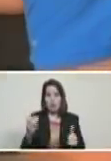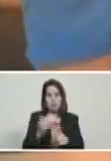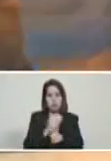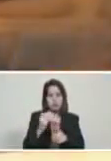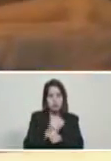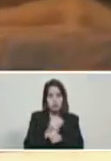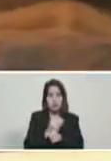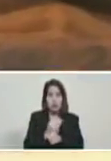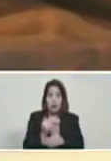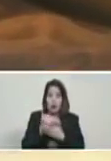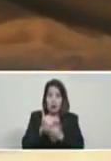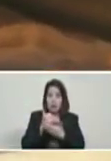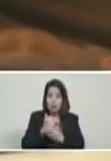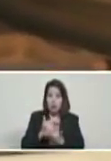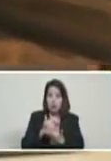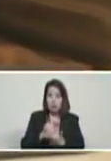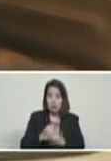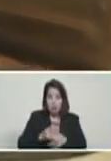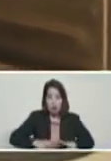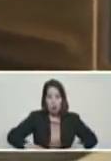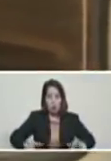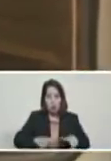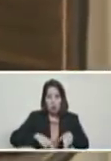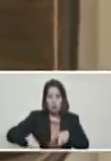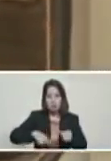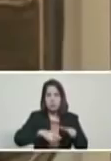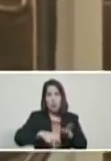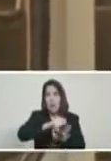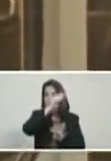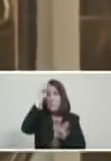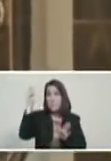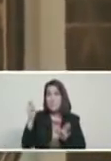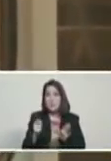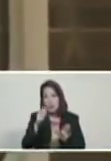arena en el arco minero del Orinoco.